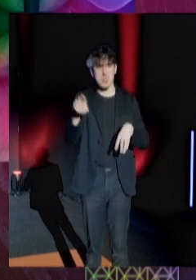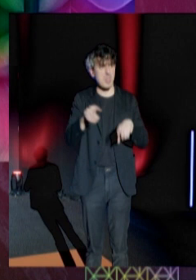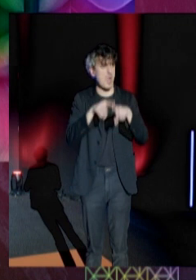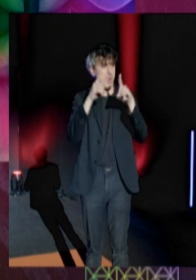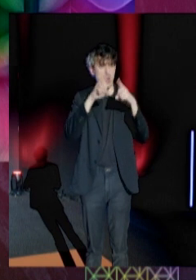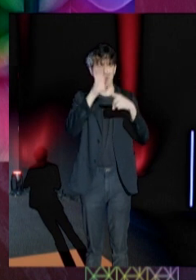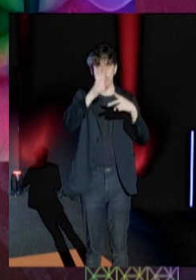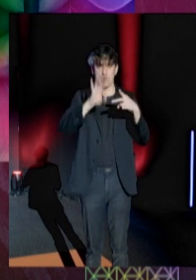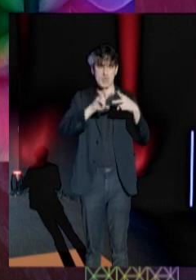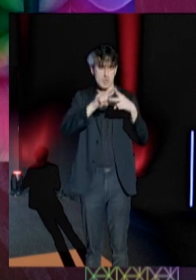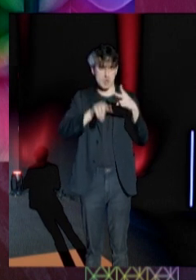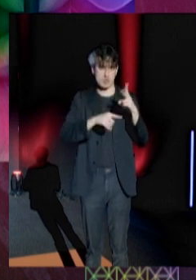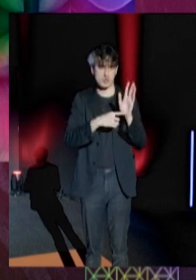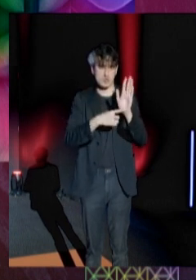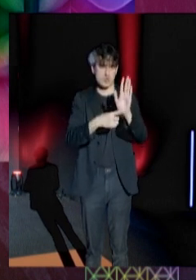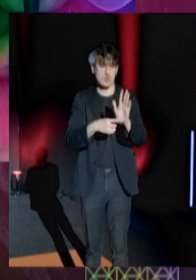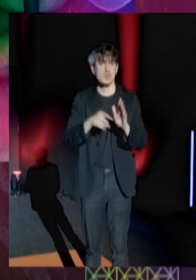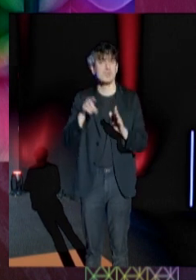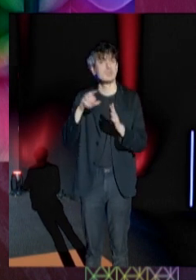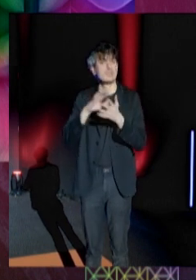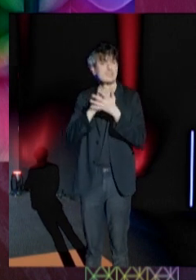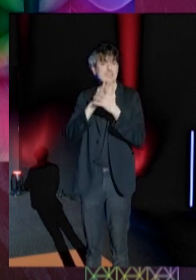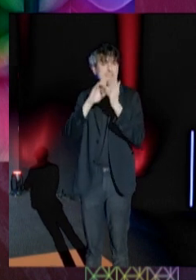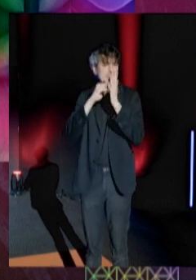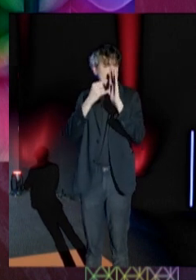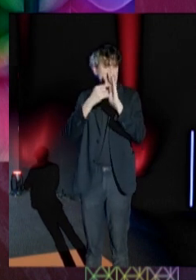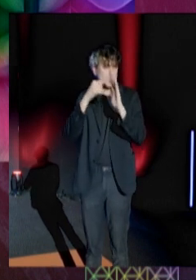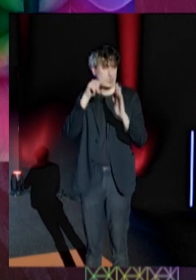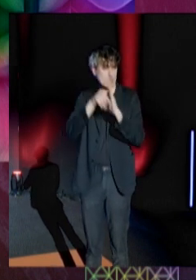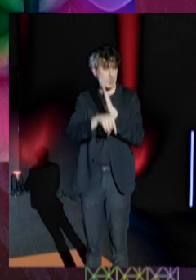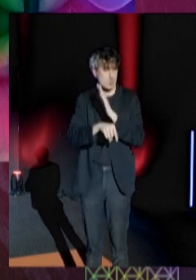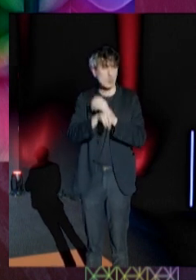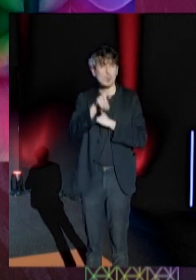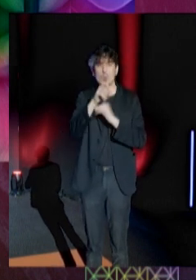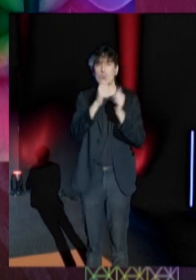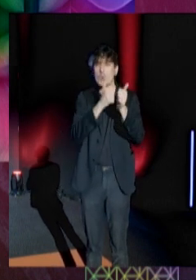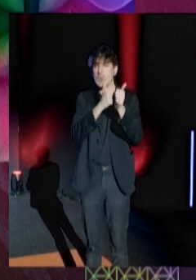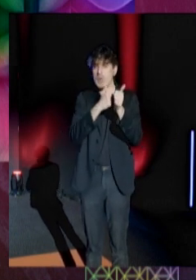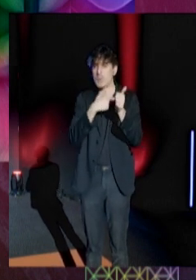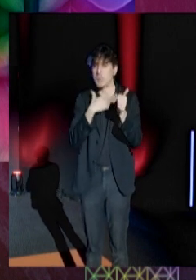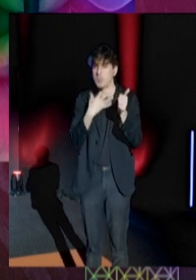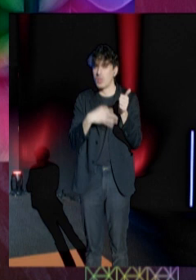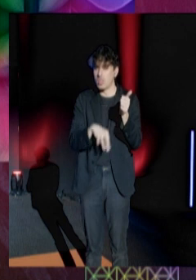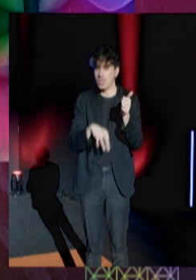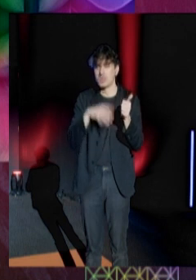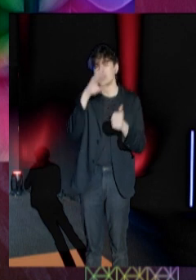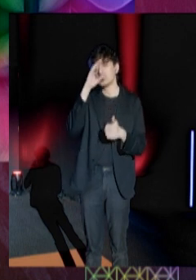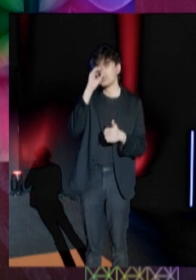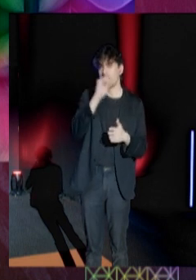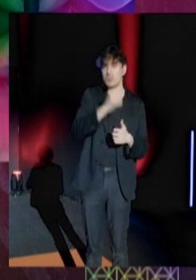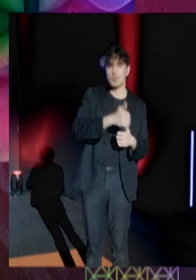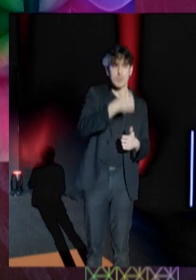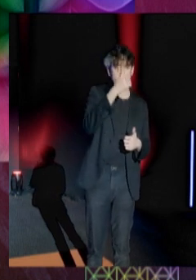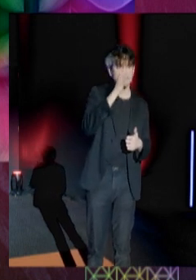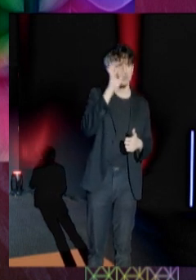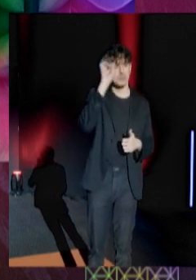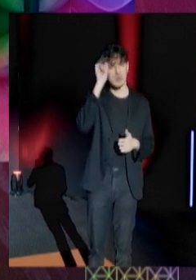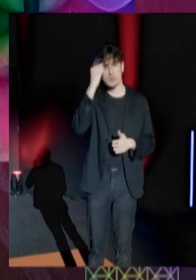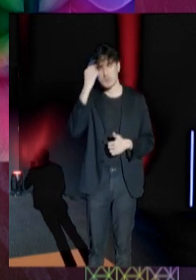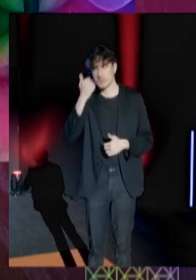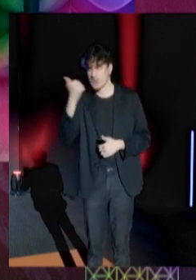y aquí me meto un poco técnico pero poquito simplemente deciros t copilot lo puedes hacer más sabio o más